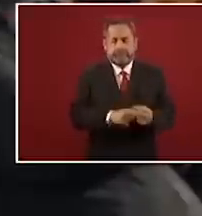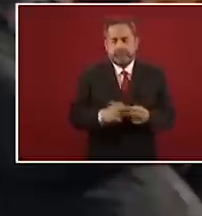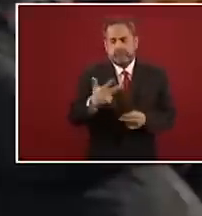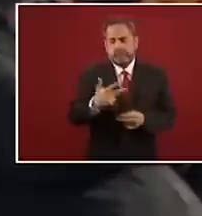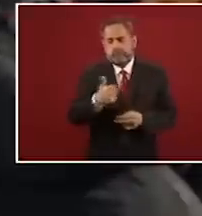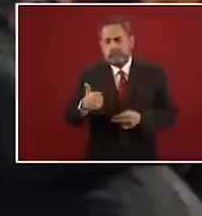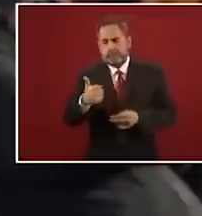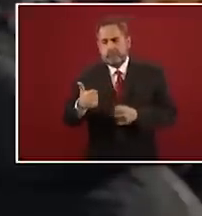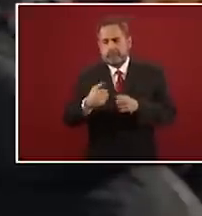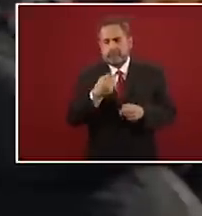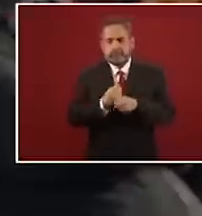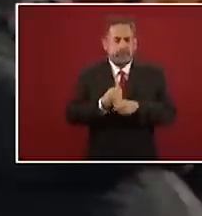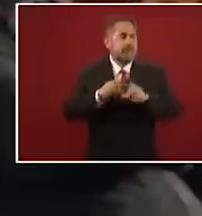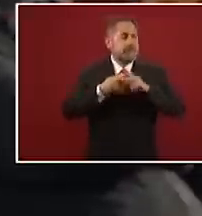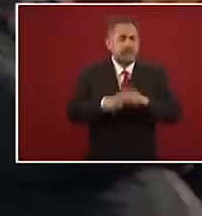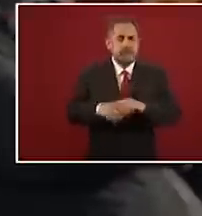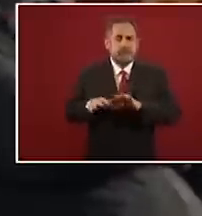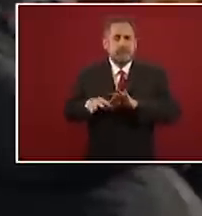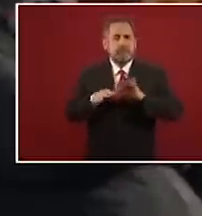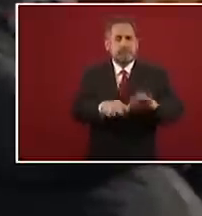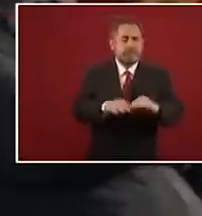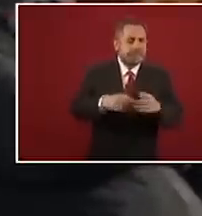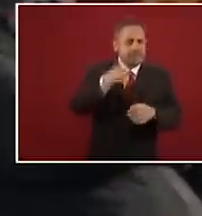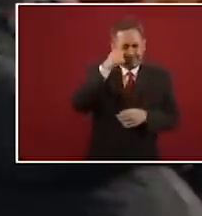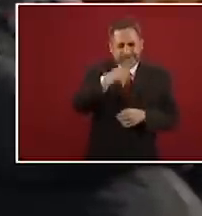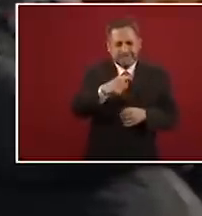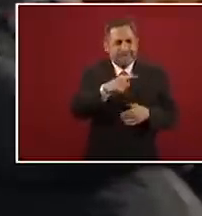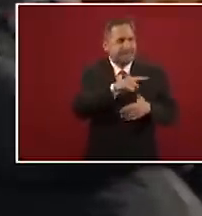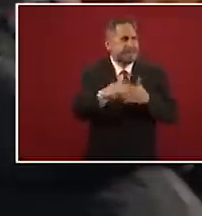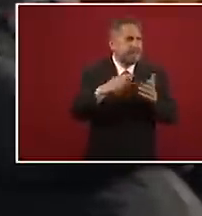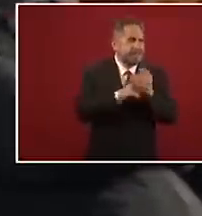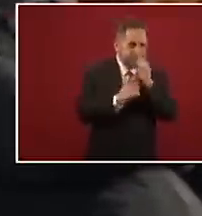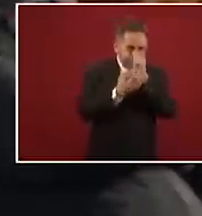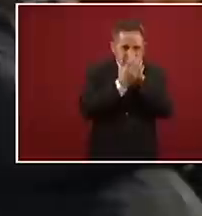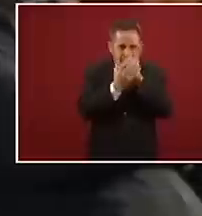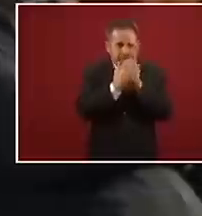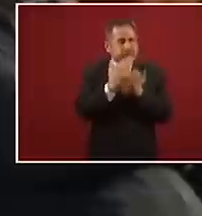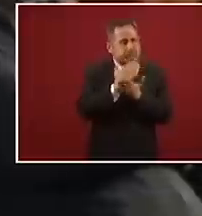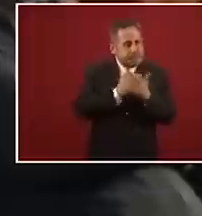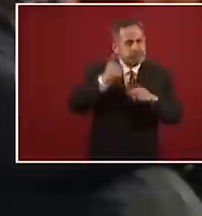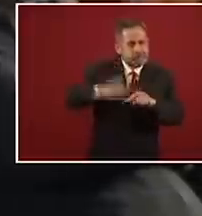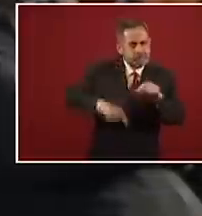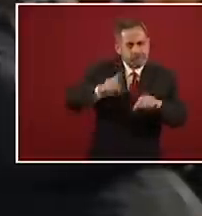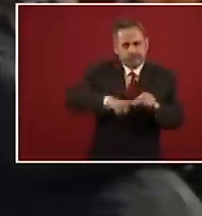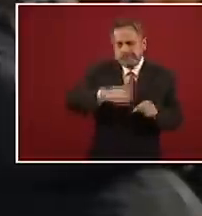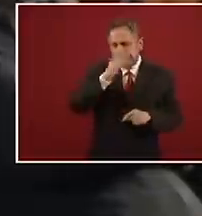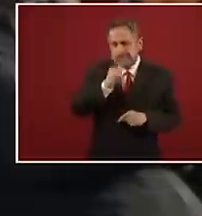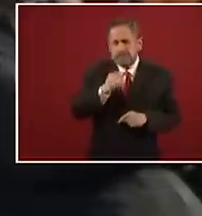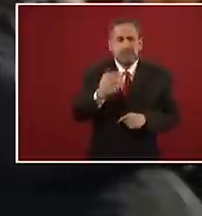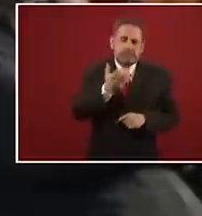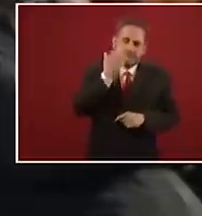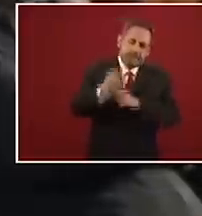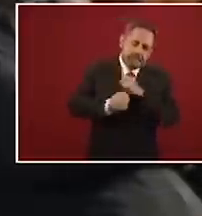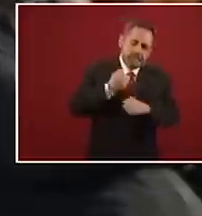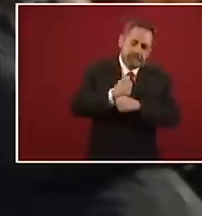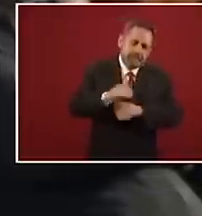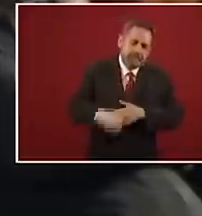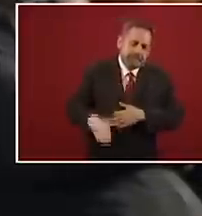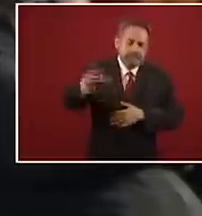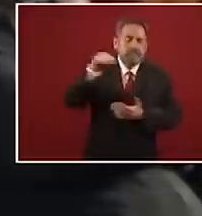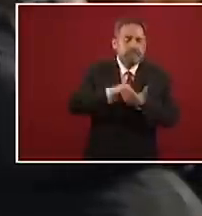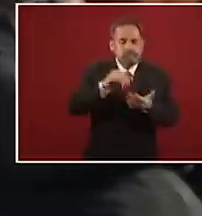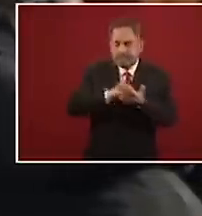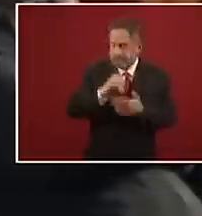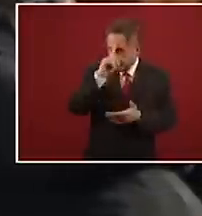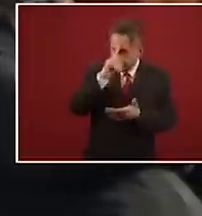o 6 años, los llevan a nexos de adicción y no encuentran una solución, pasan años y siguen drogándose. Y